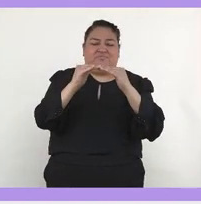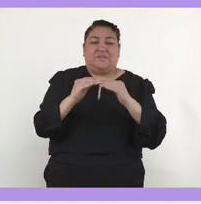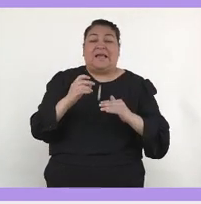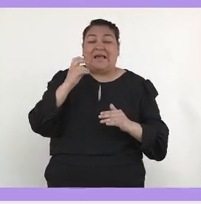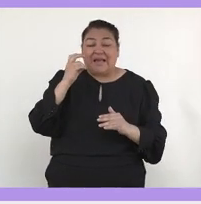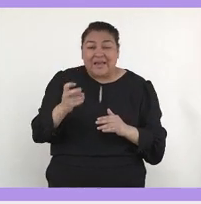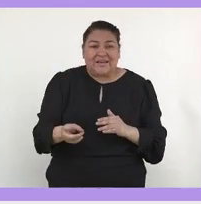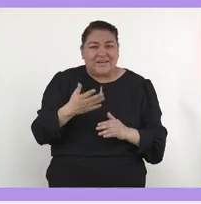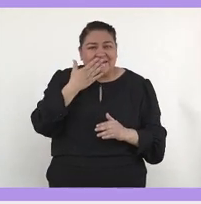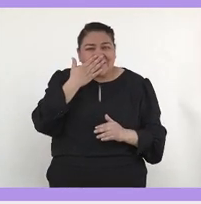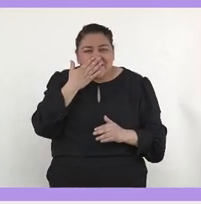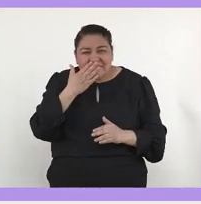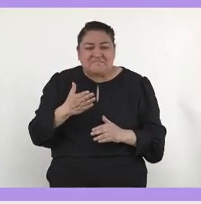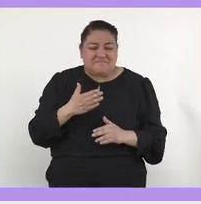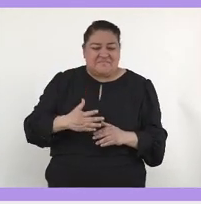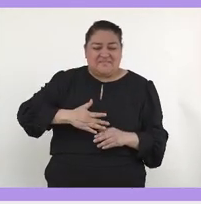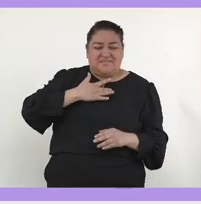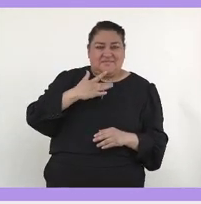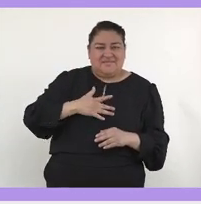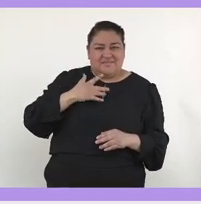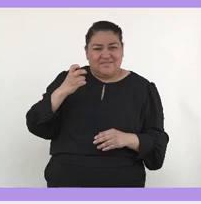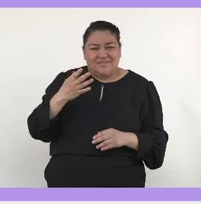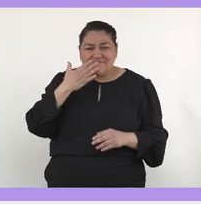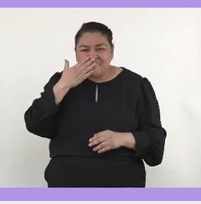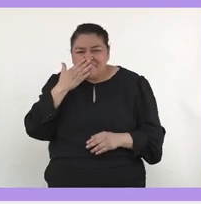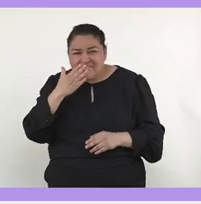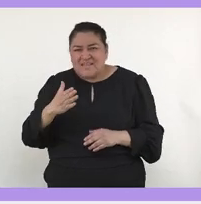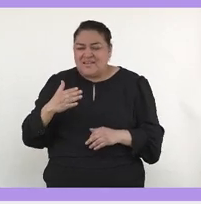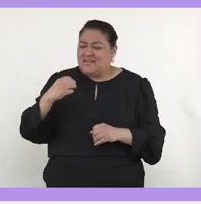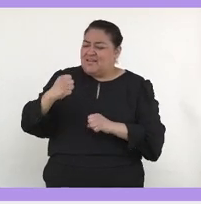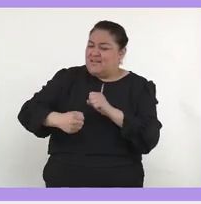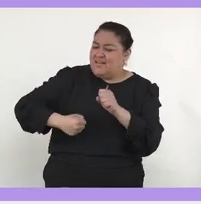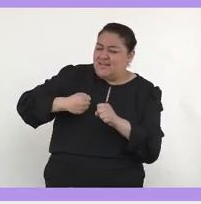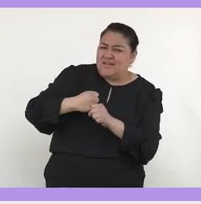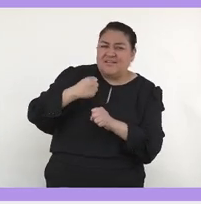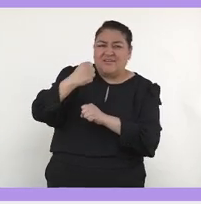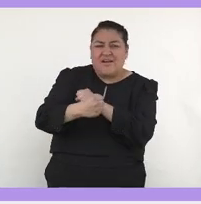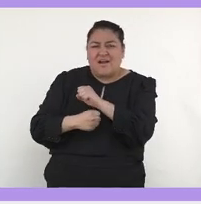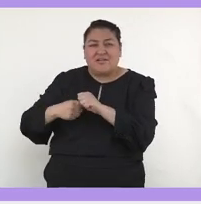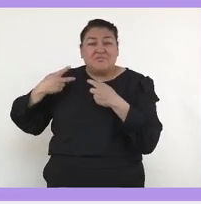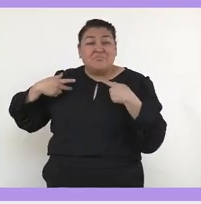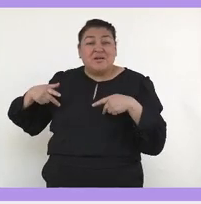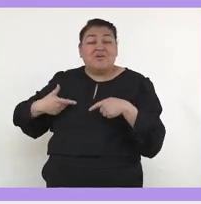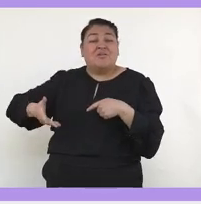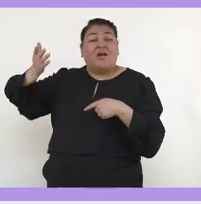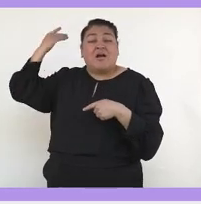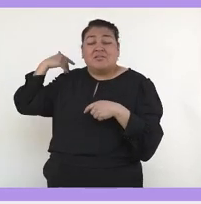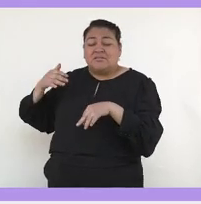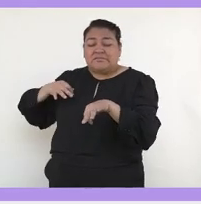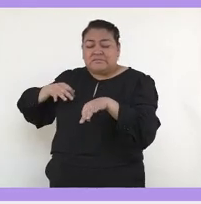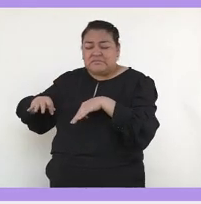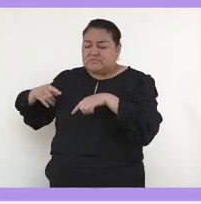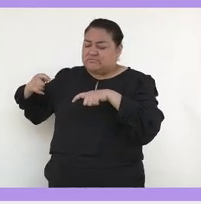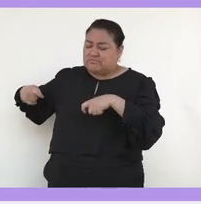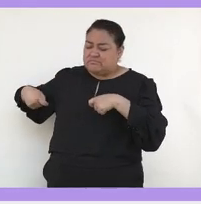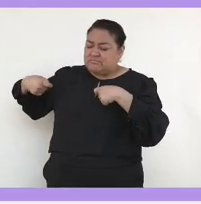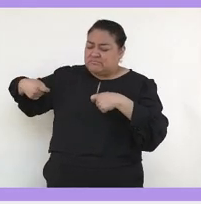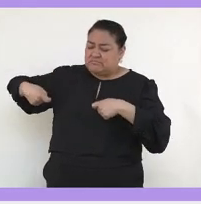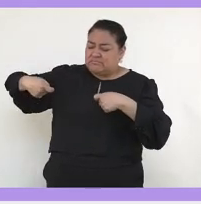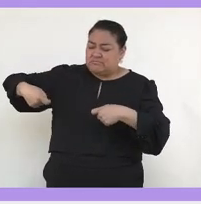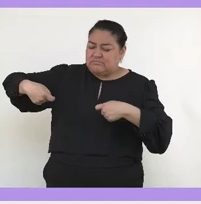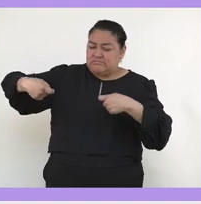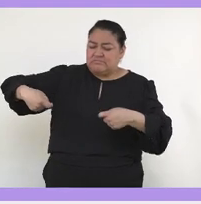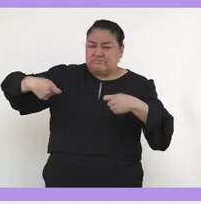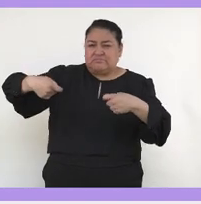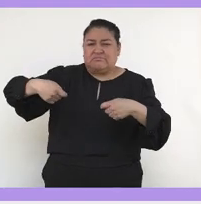en el 2016 culminó todo el trabajo de muchísimas generaciones que estuvieron atrás de de este deporte para que hoy en